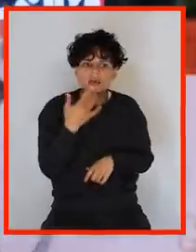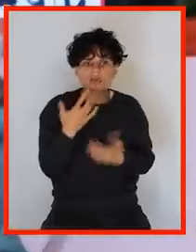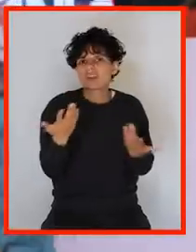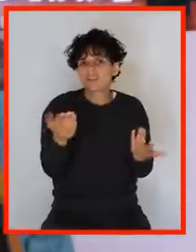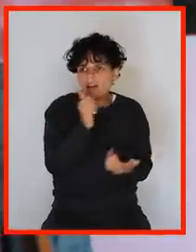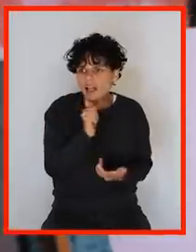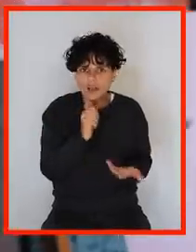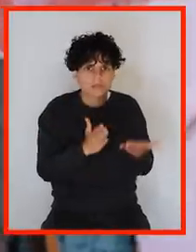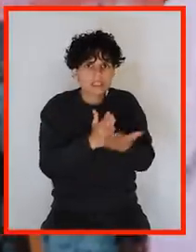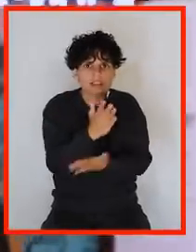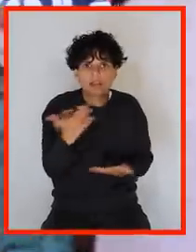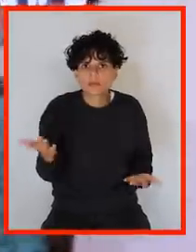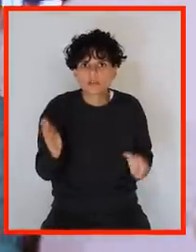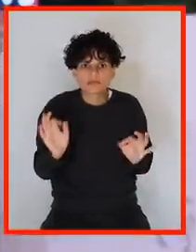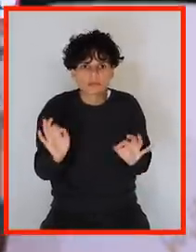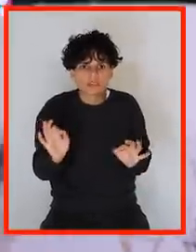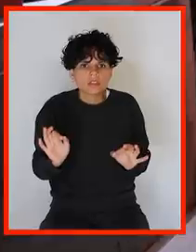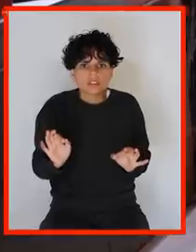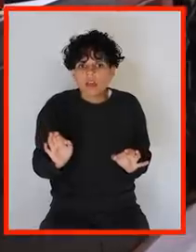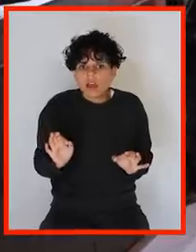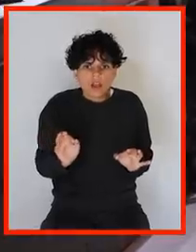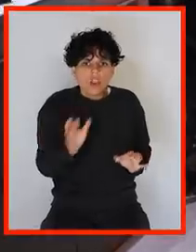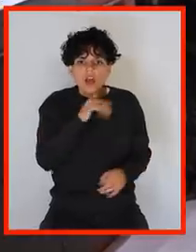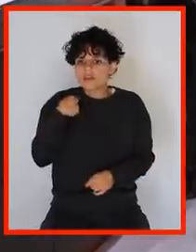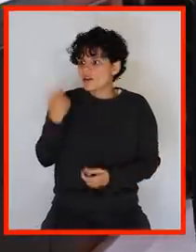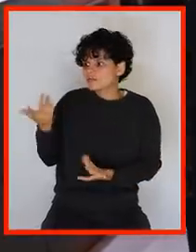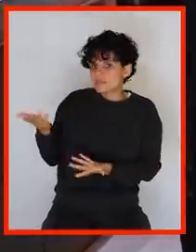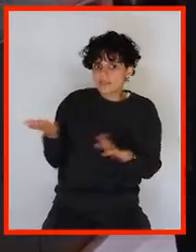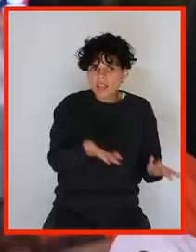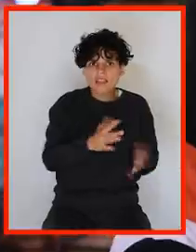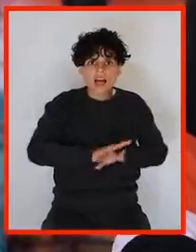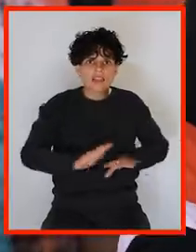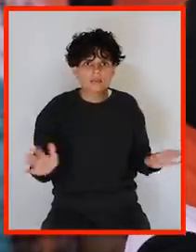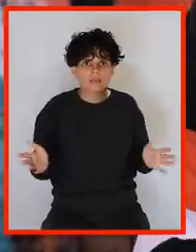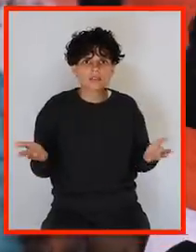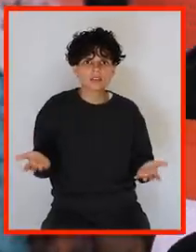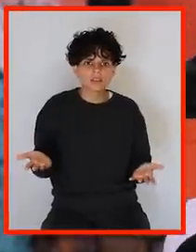no estamos partidos, todavía no servimos nada. Y ya estamos. A ver. Es que no he invitado nada tampoco, güey.